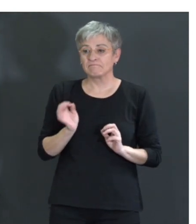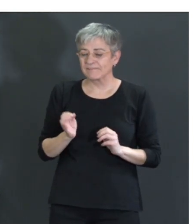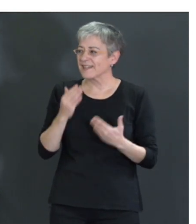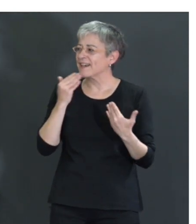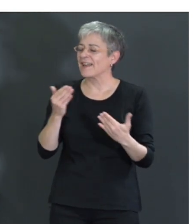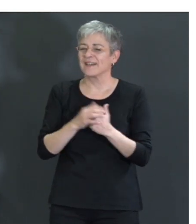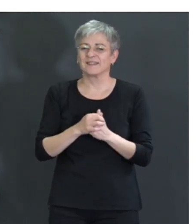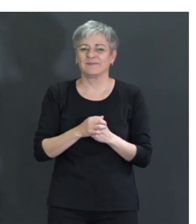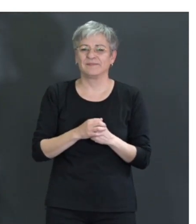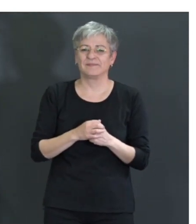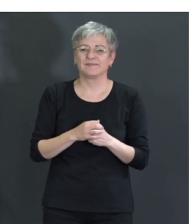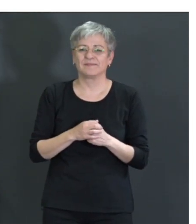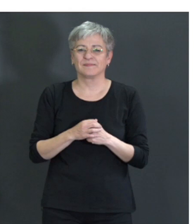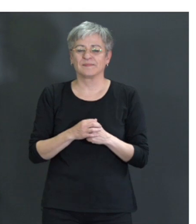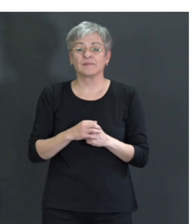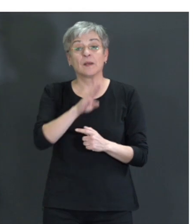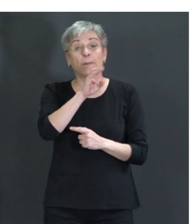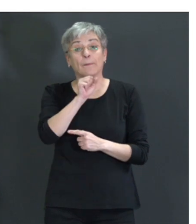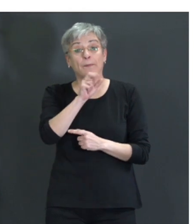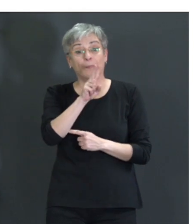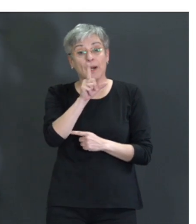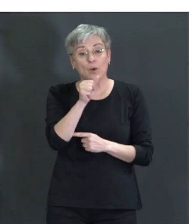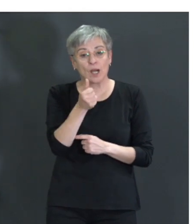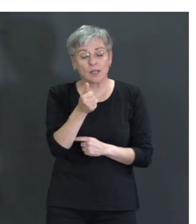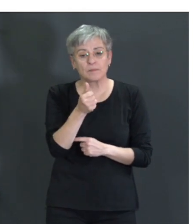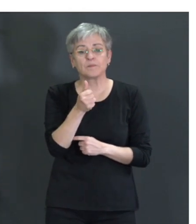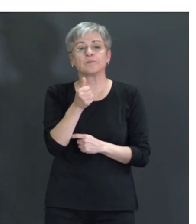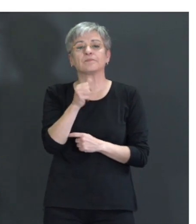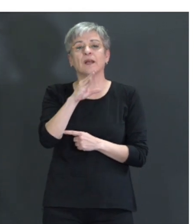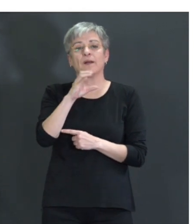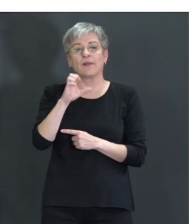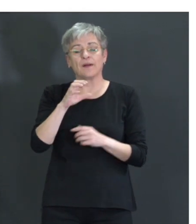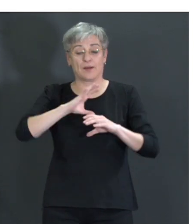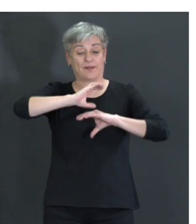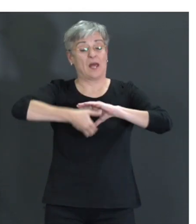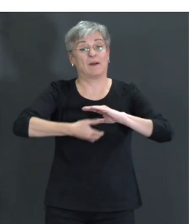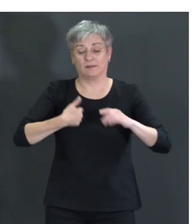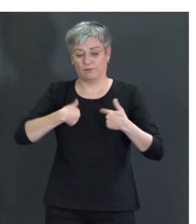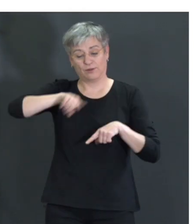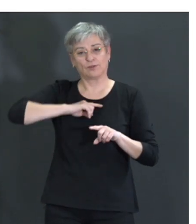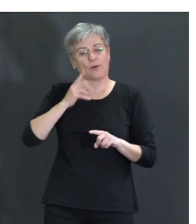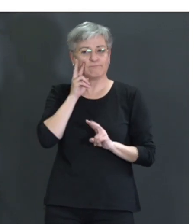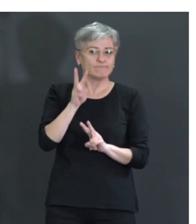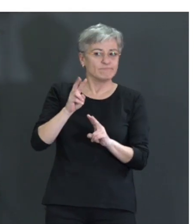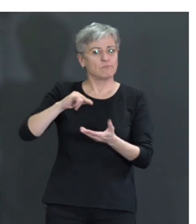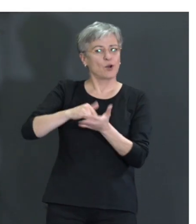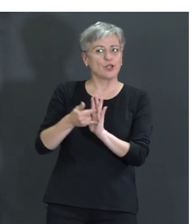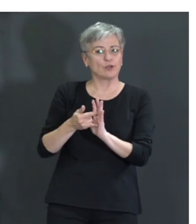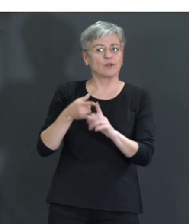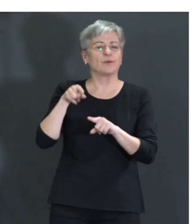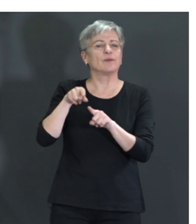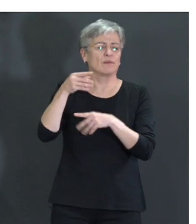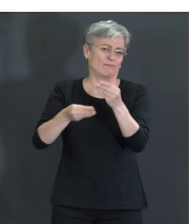Gracias, Julián. Paula, también en el CEAPAT hemos ido siguiendo los proyectos que realizáis en